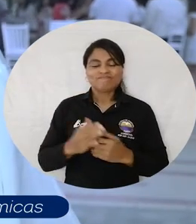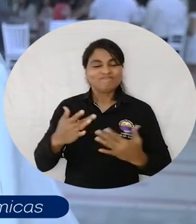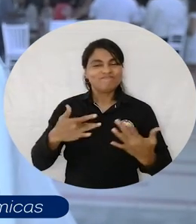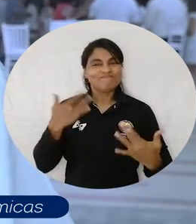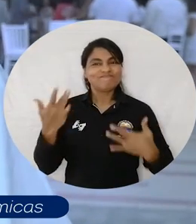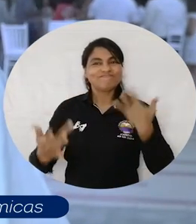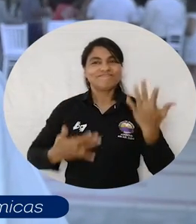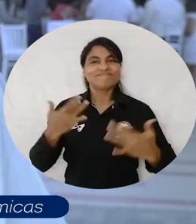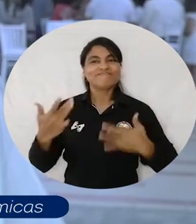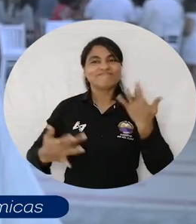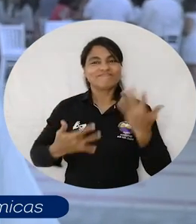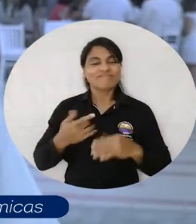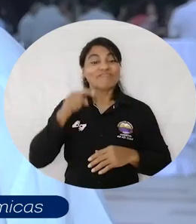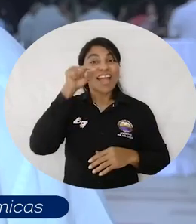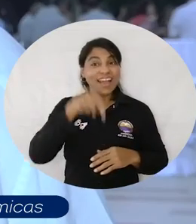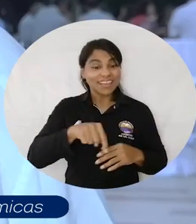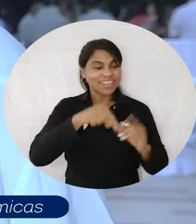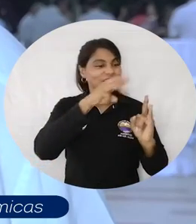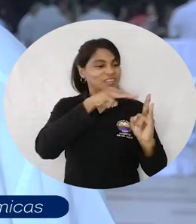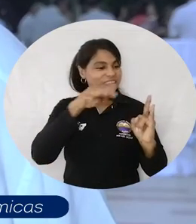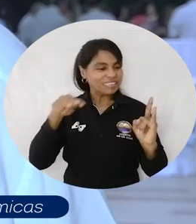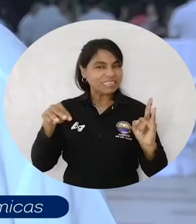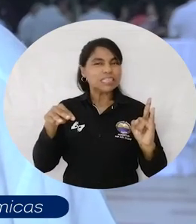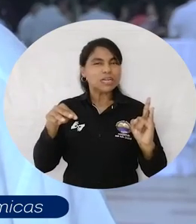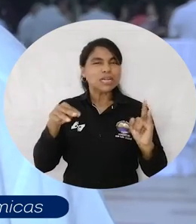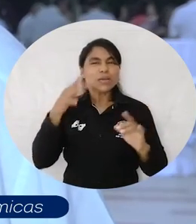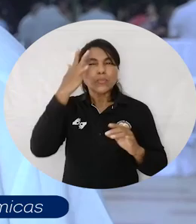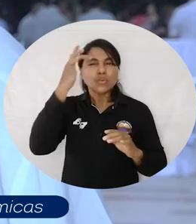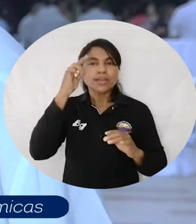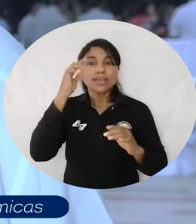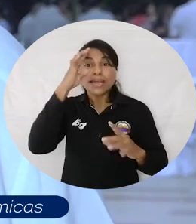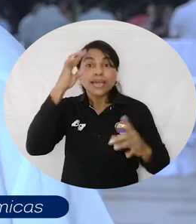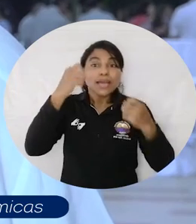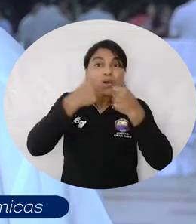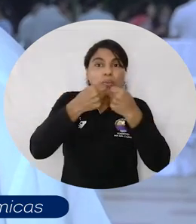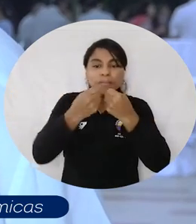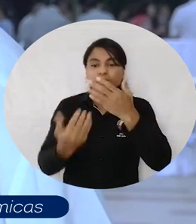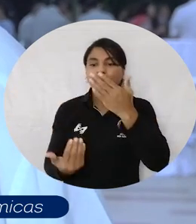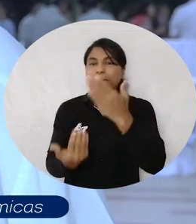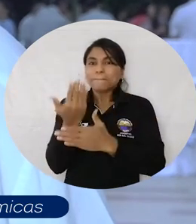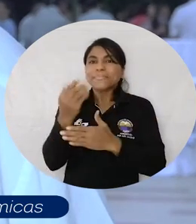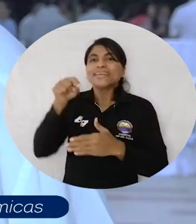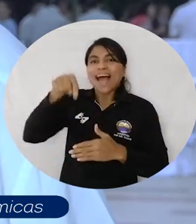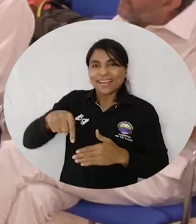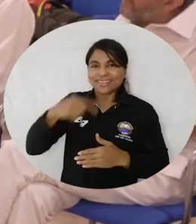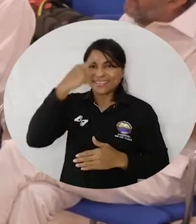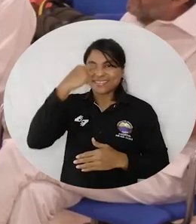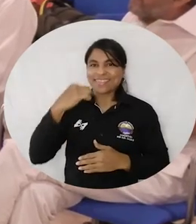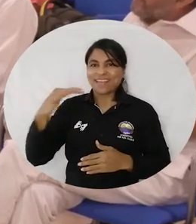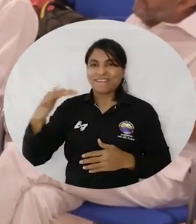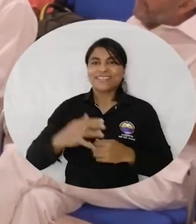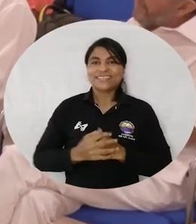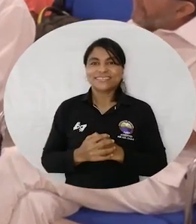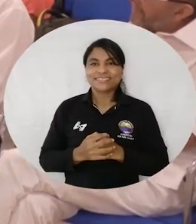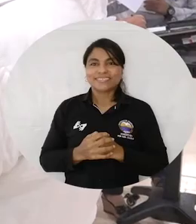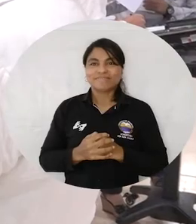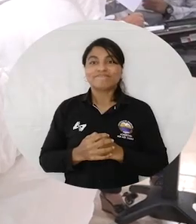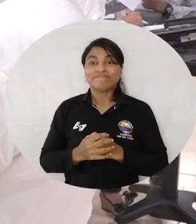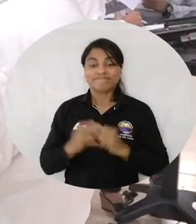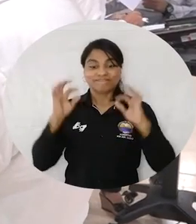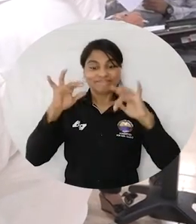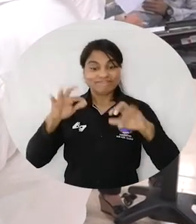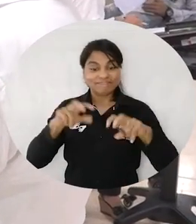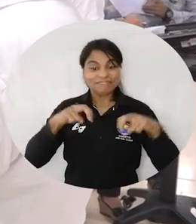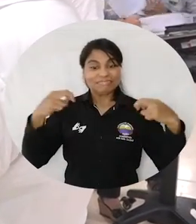haya sido en este centro de estudio, ya que este convenio ha comenzado justamente por aquí en Santa Marta. Este acto es una muestra